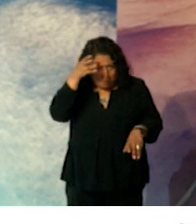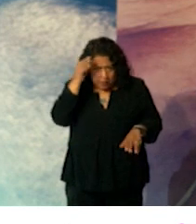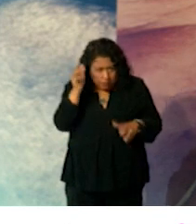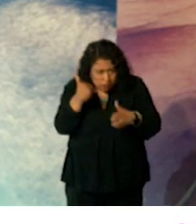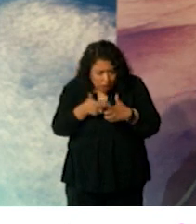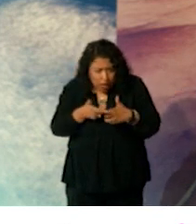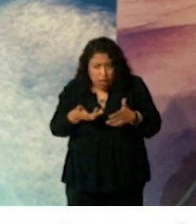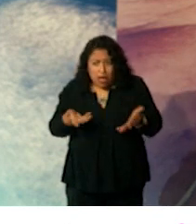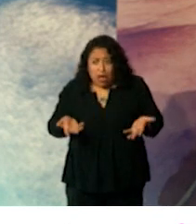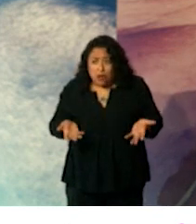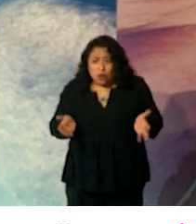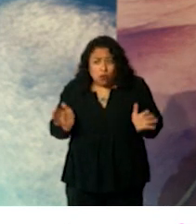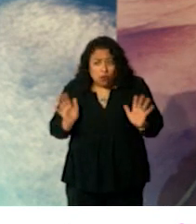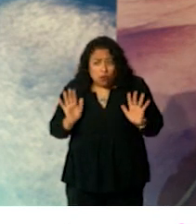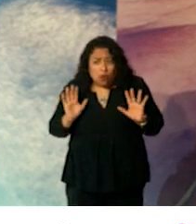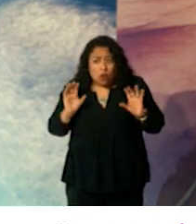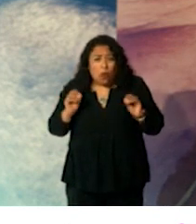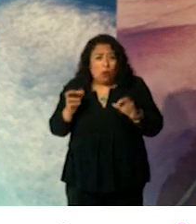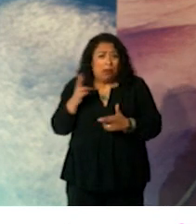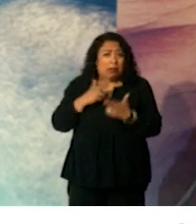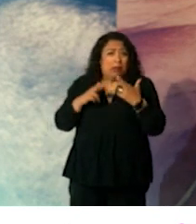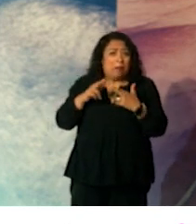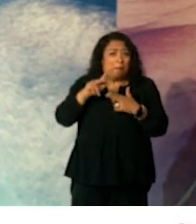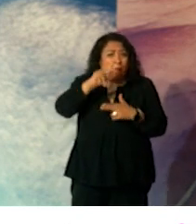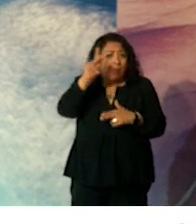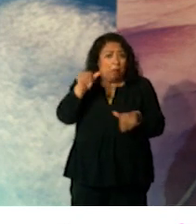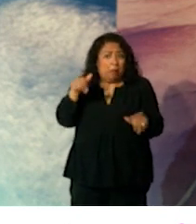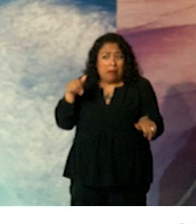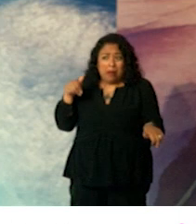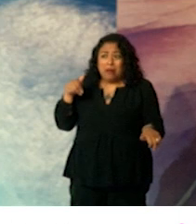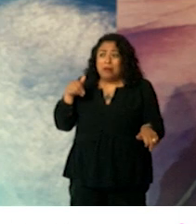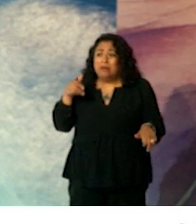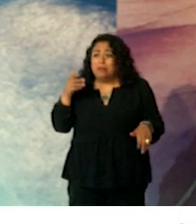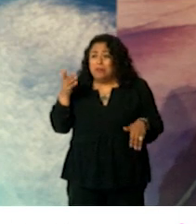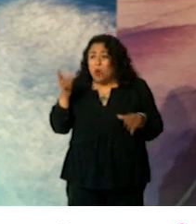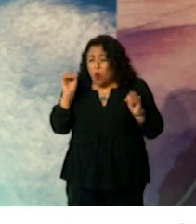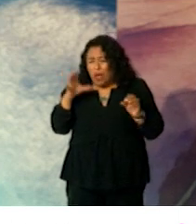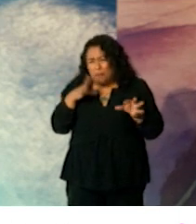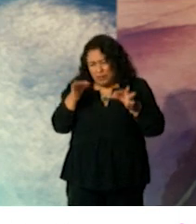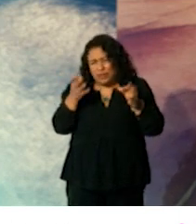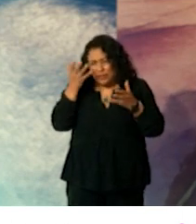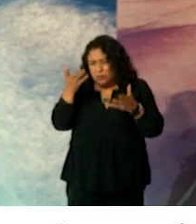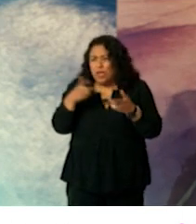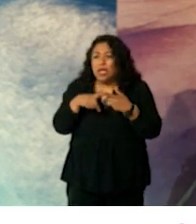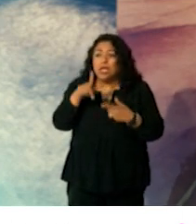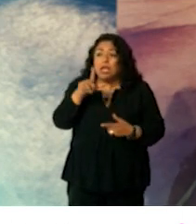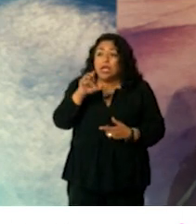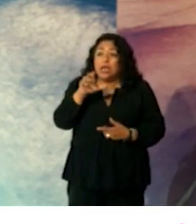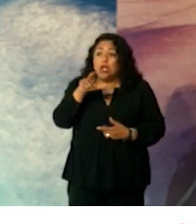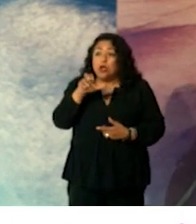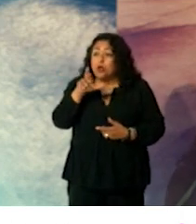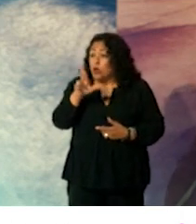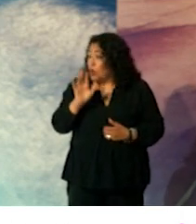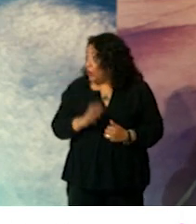o estamos incluso yendo para atrás? ¿Podéis dar un mensaje un poco esperanzador? Leonor, ¿te ha parecido muy